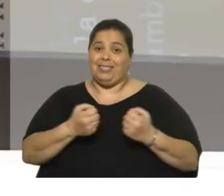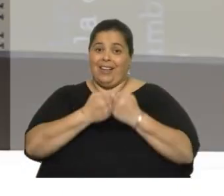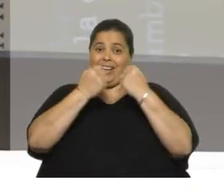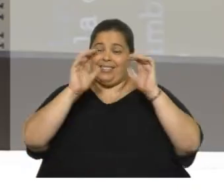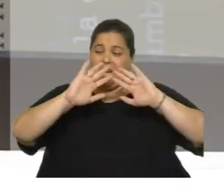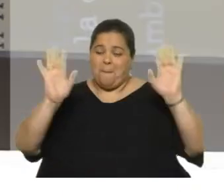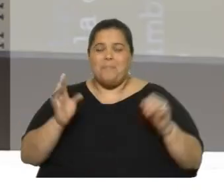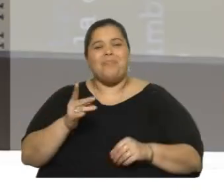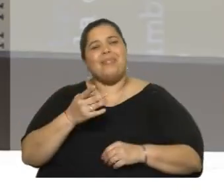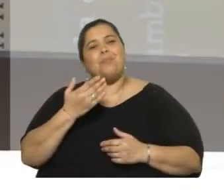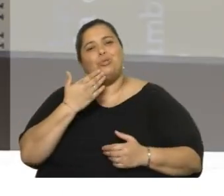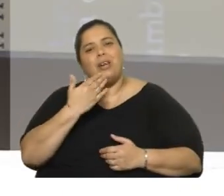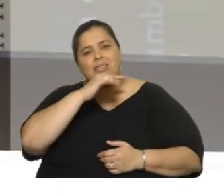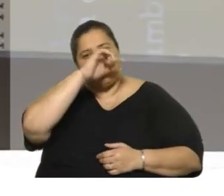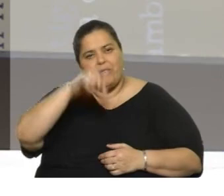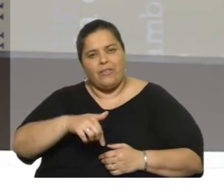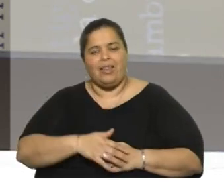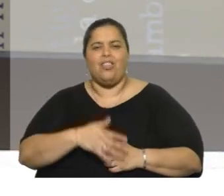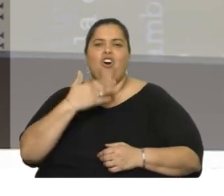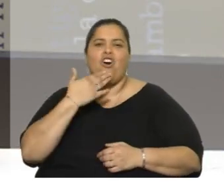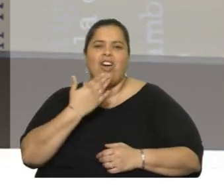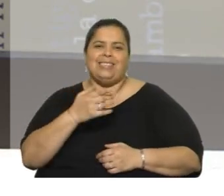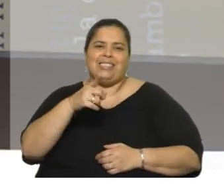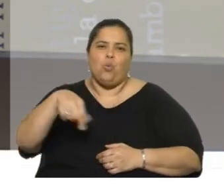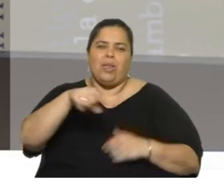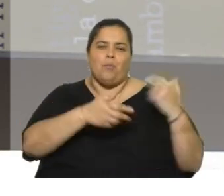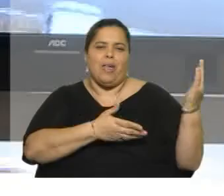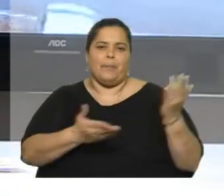¿eh? Que pase bien, gracias por venir. No, gracias a usted por la invitación y un gusto. Gracias.